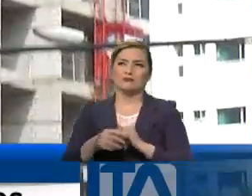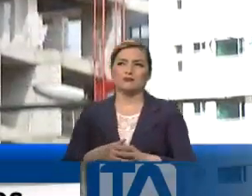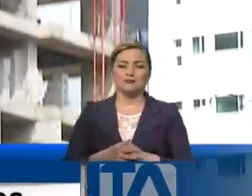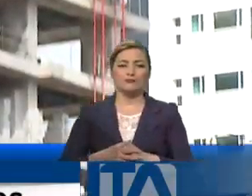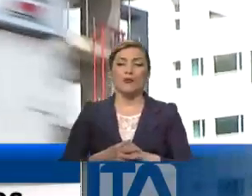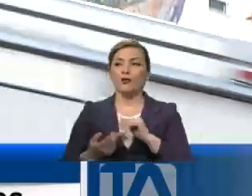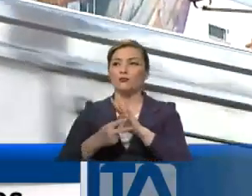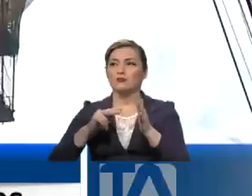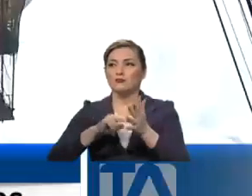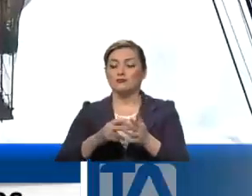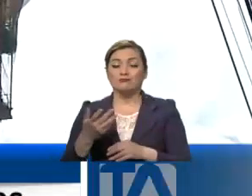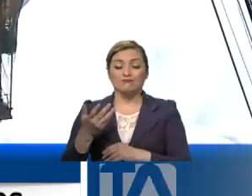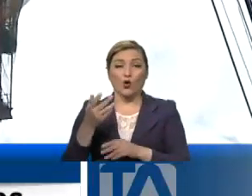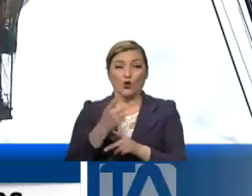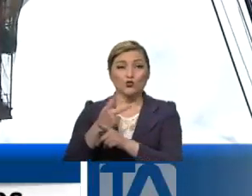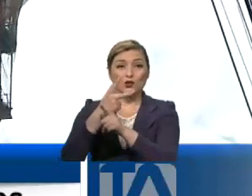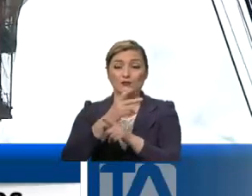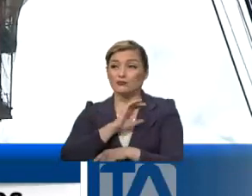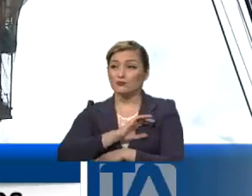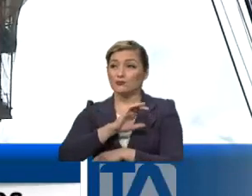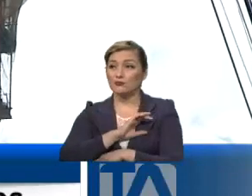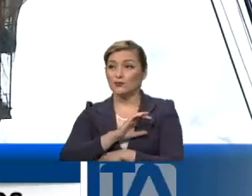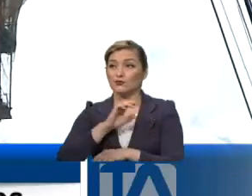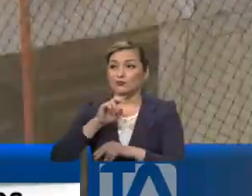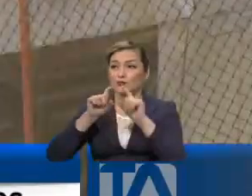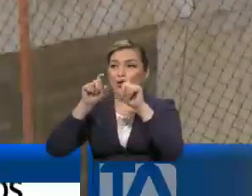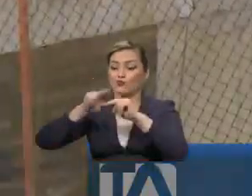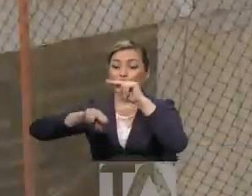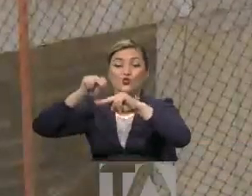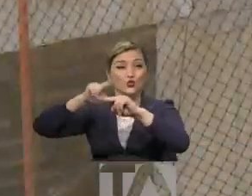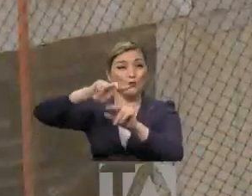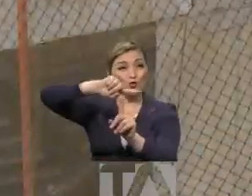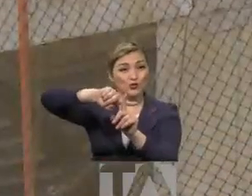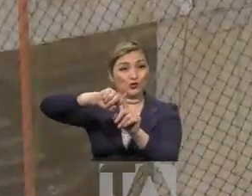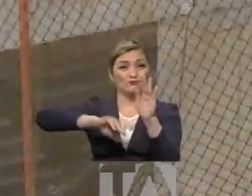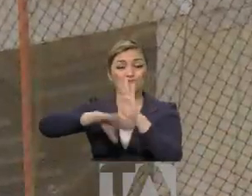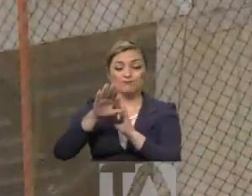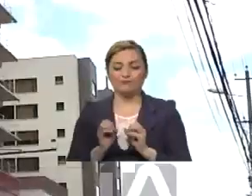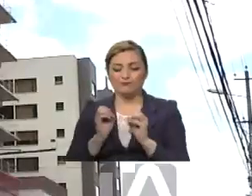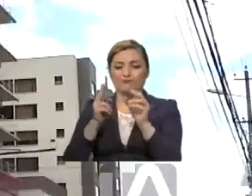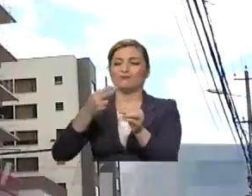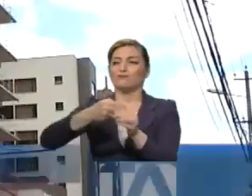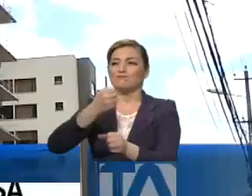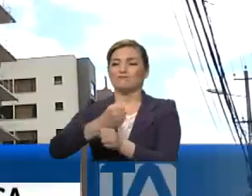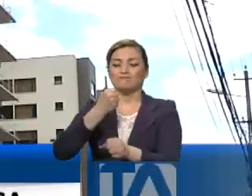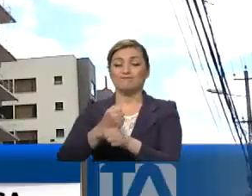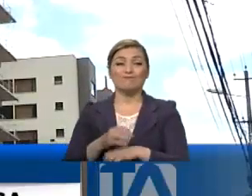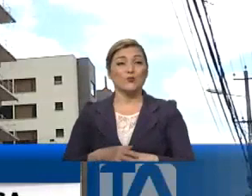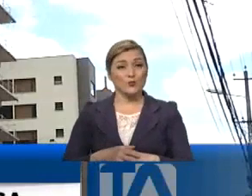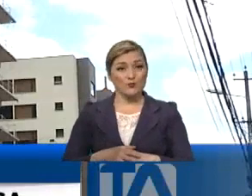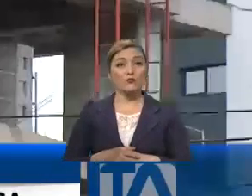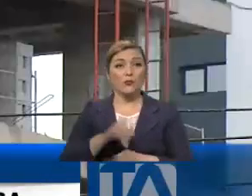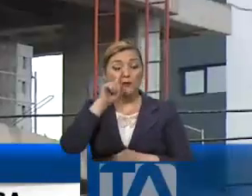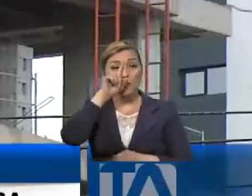generarían incluso, a decir de concejales metropolitanos y de constructores positivos, más empleos, teniendo en cuenta que este sector genera